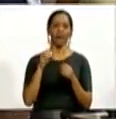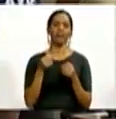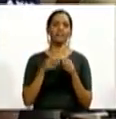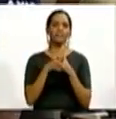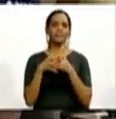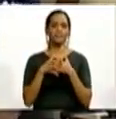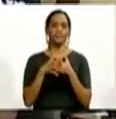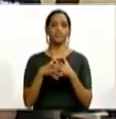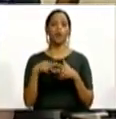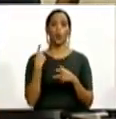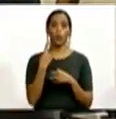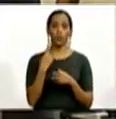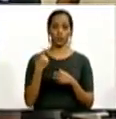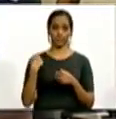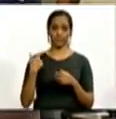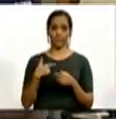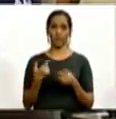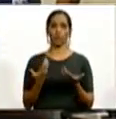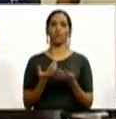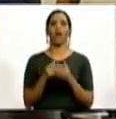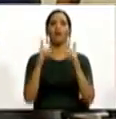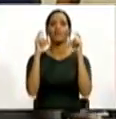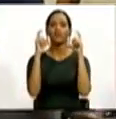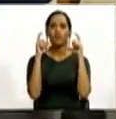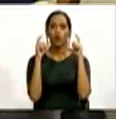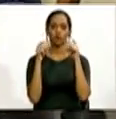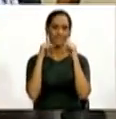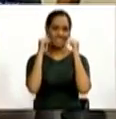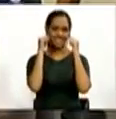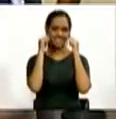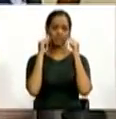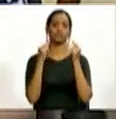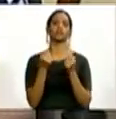decir, lo único que tiene es una fotografía con una sonrisa, brother,